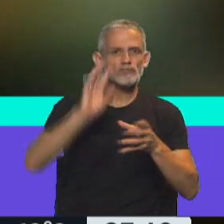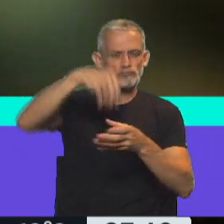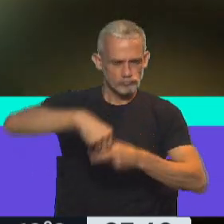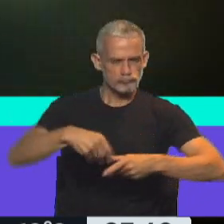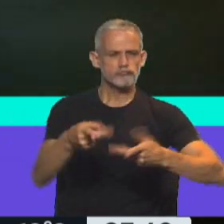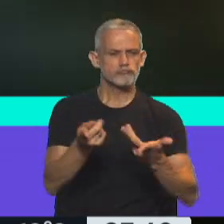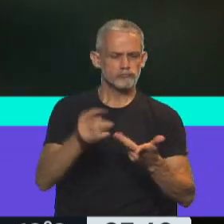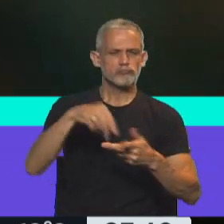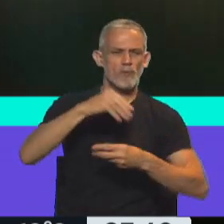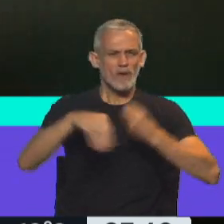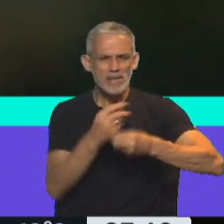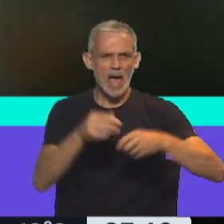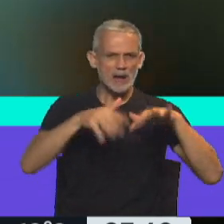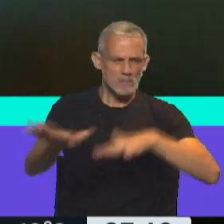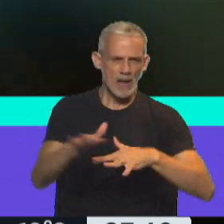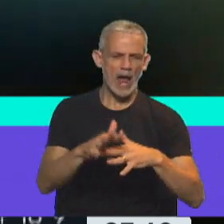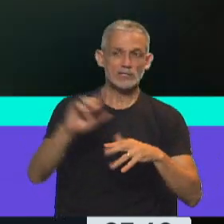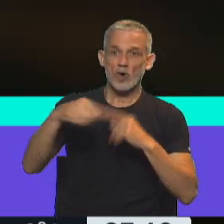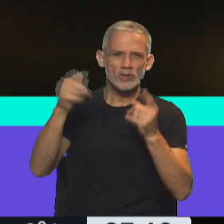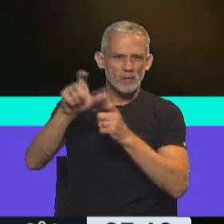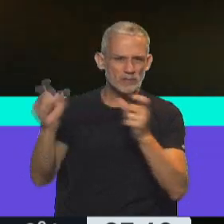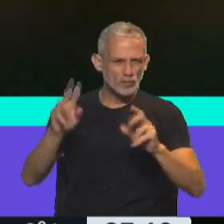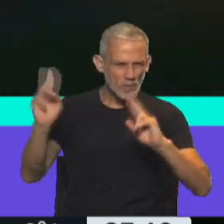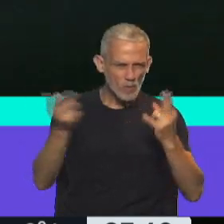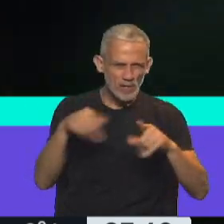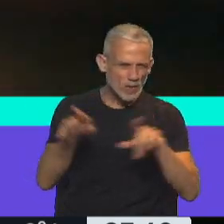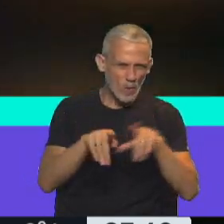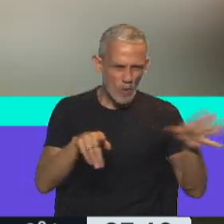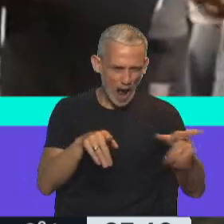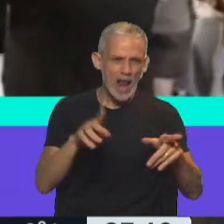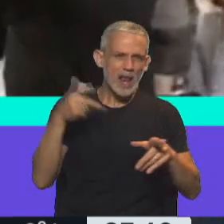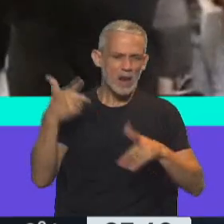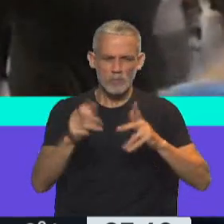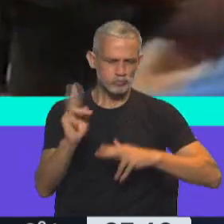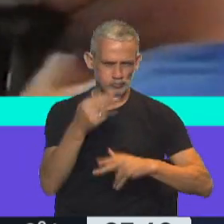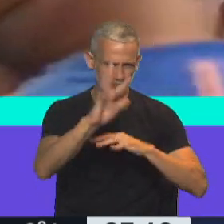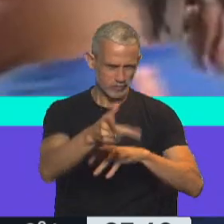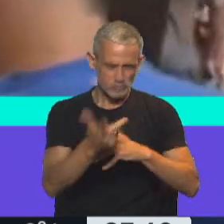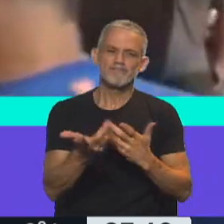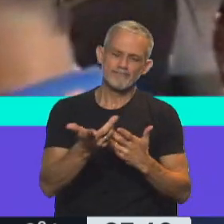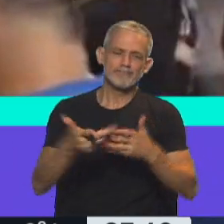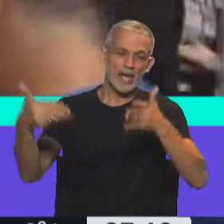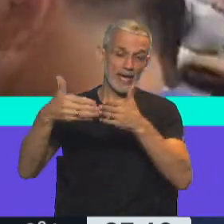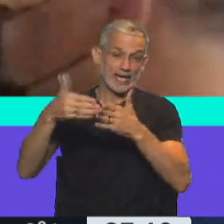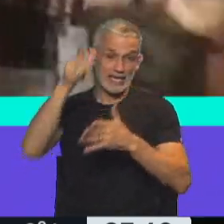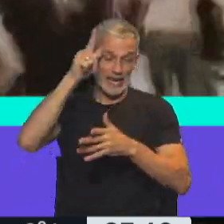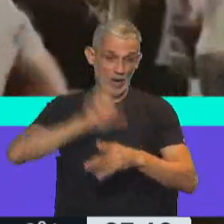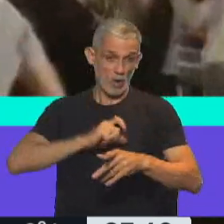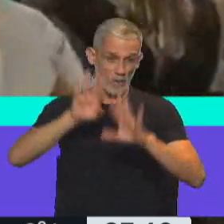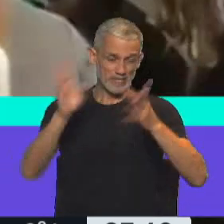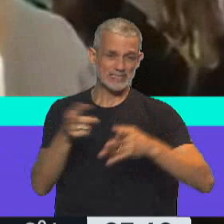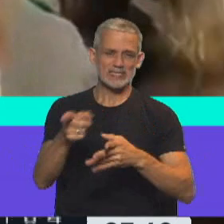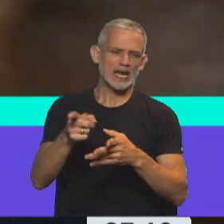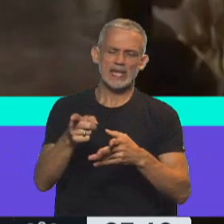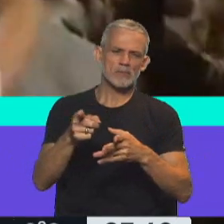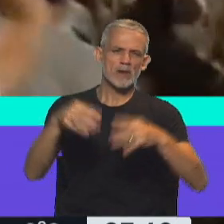se sumaron familiares de otras víctimas de hechos delictivos. Al llegar hasta la esquina de la comisaría, algunos de los manifestantes retiraron